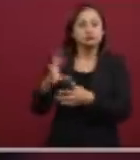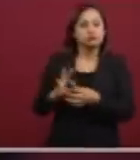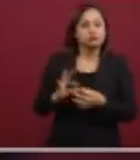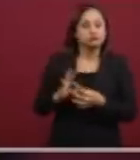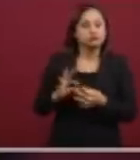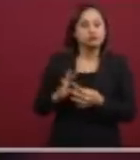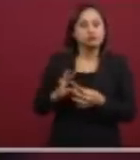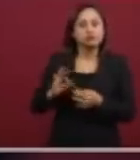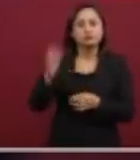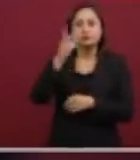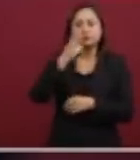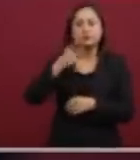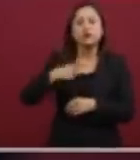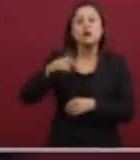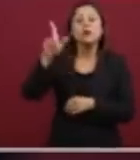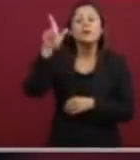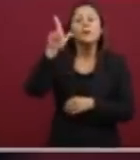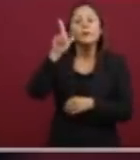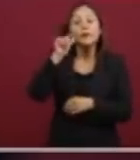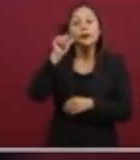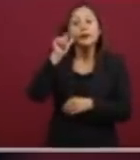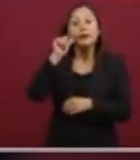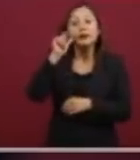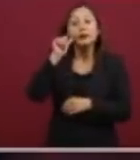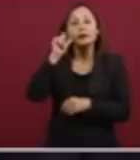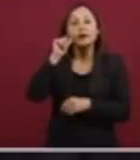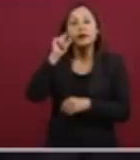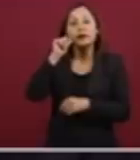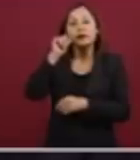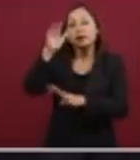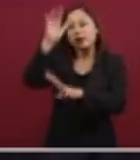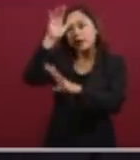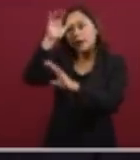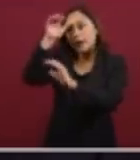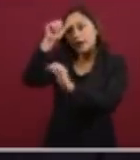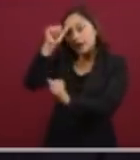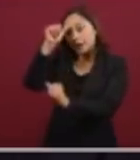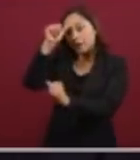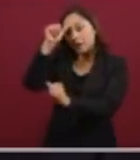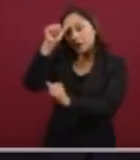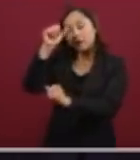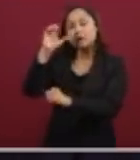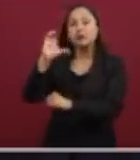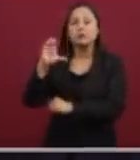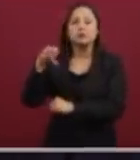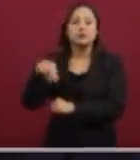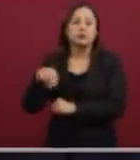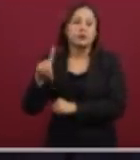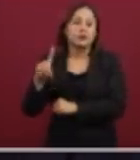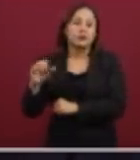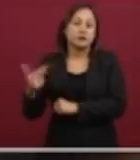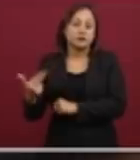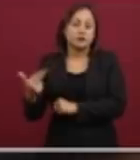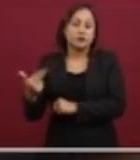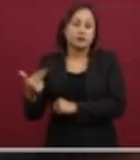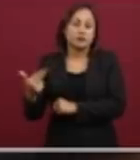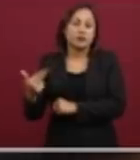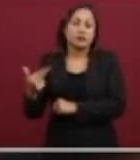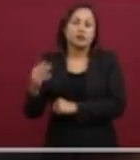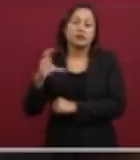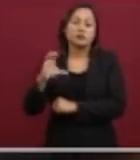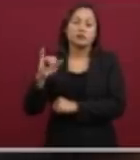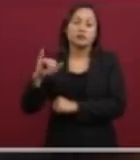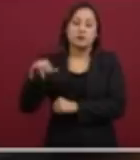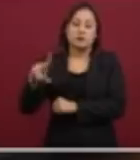un plazo que tienen con la Comisión Interamericana de Derechos Humanos, en el que, bueno, pues